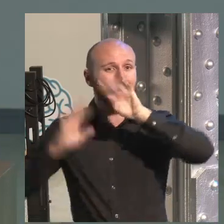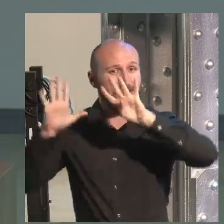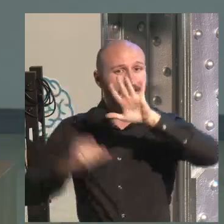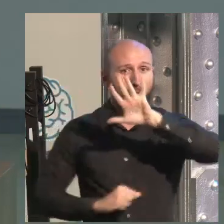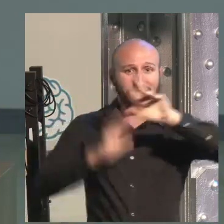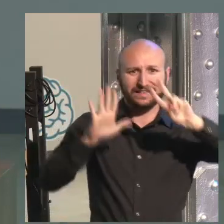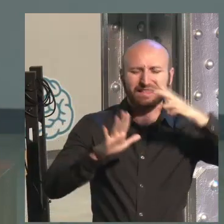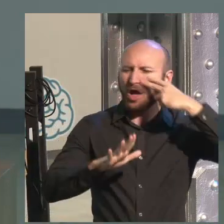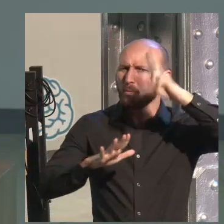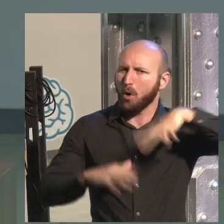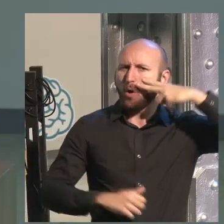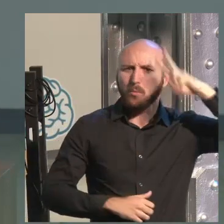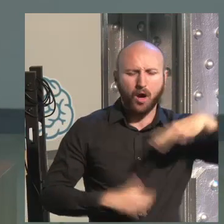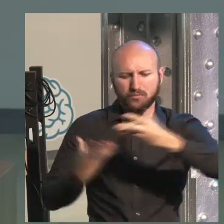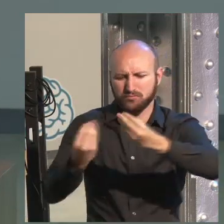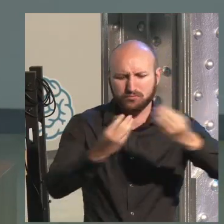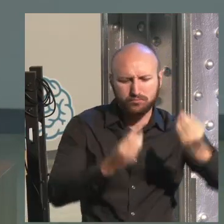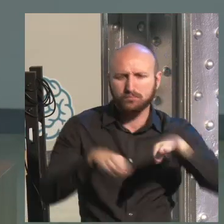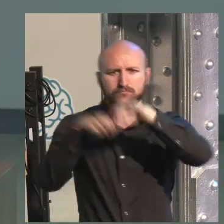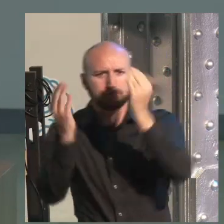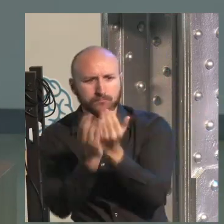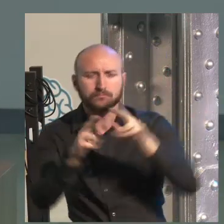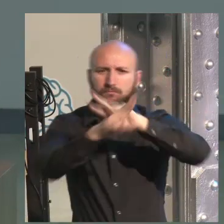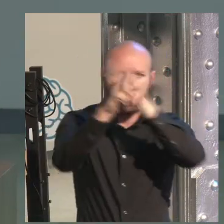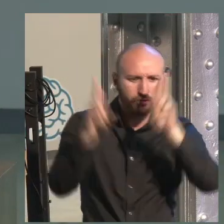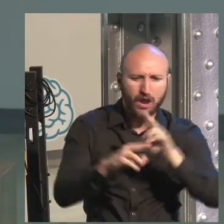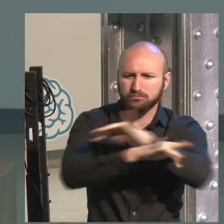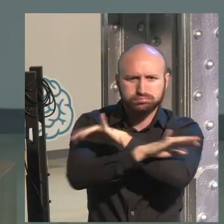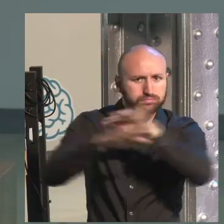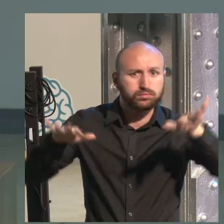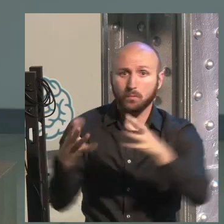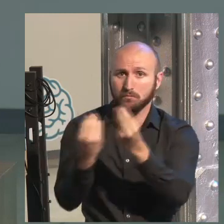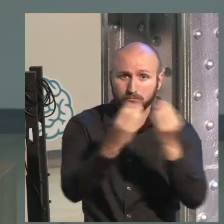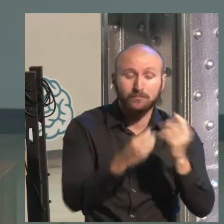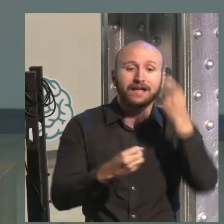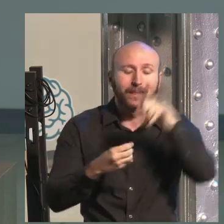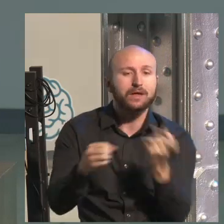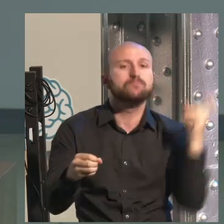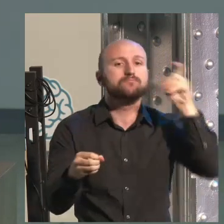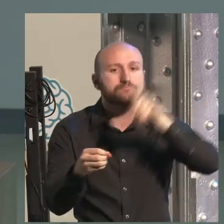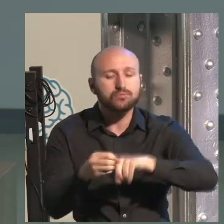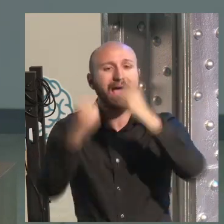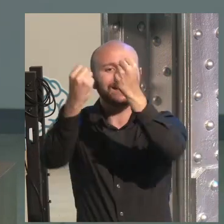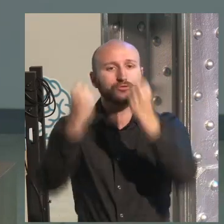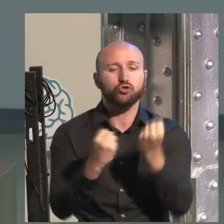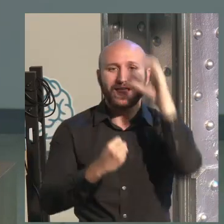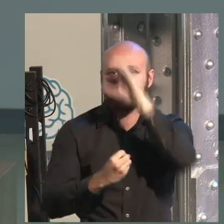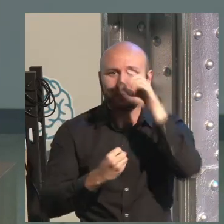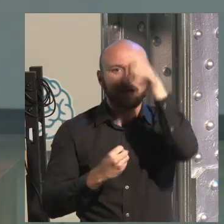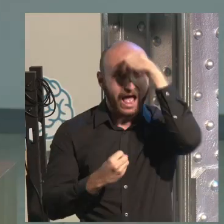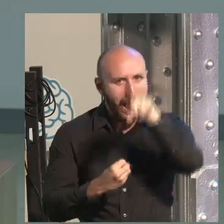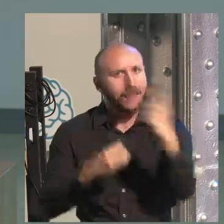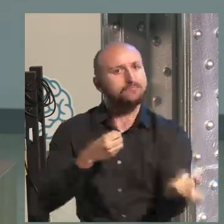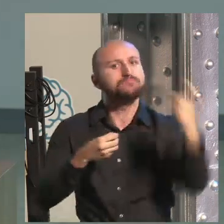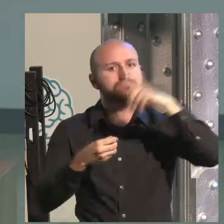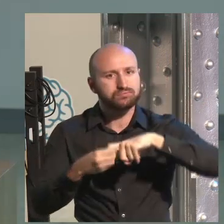decenas de reconocimientos nacionales e internacionales y es miembro de algunas de las más prestigiosas instituciones científicas del